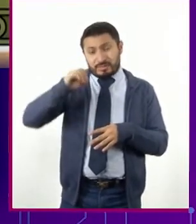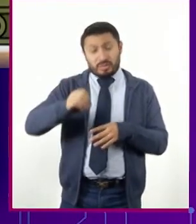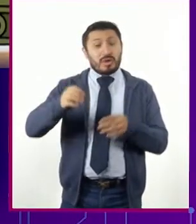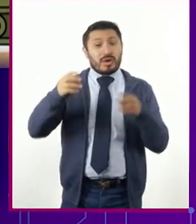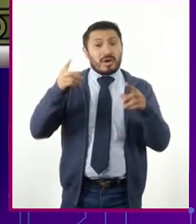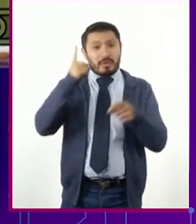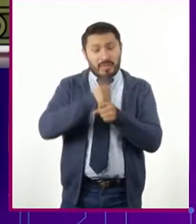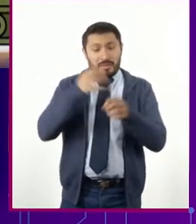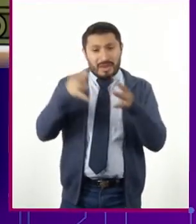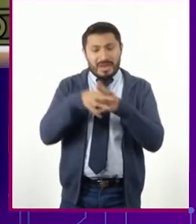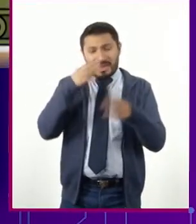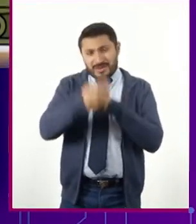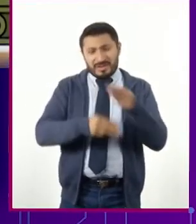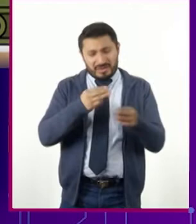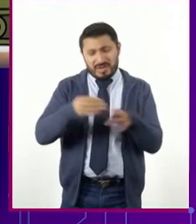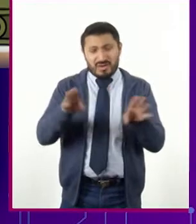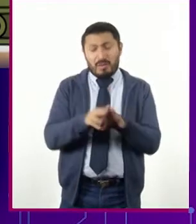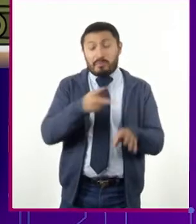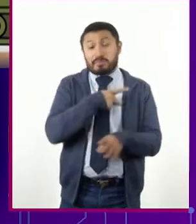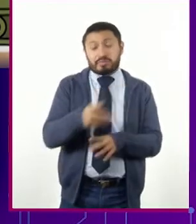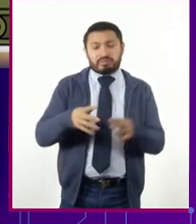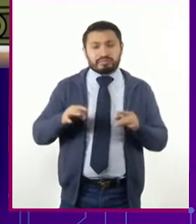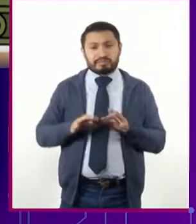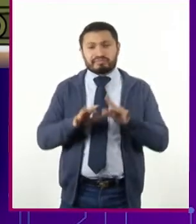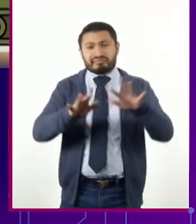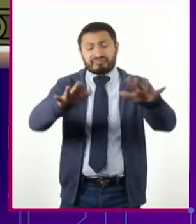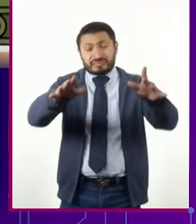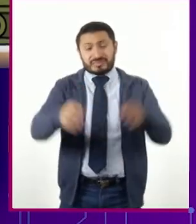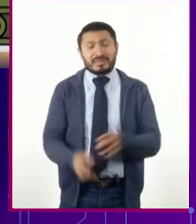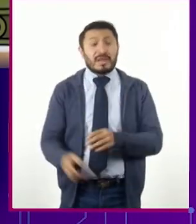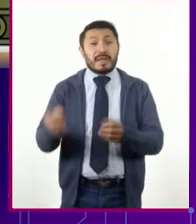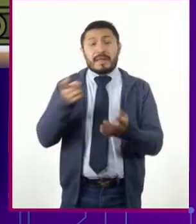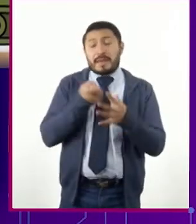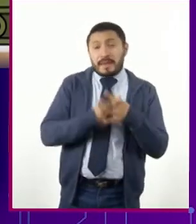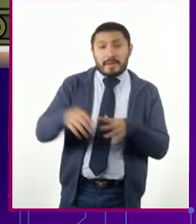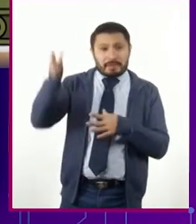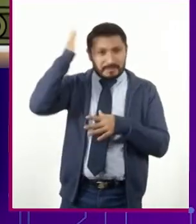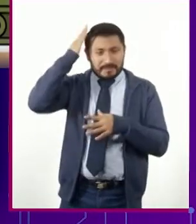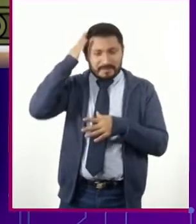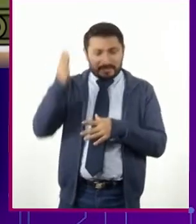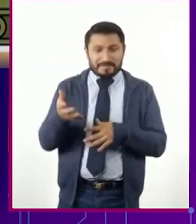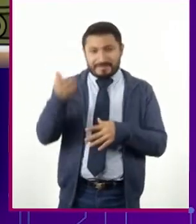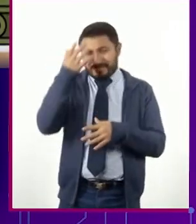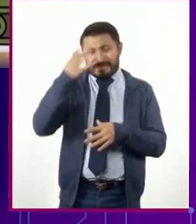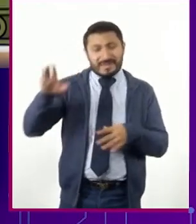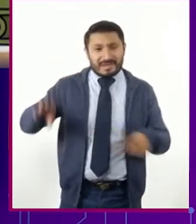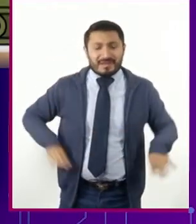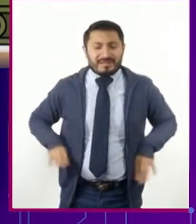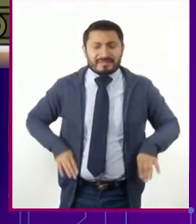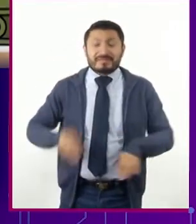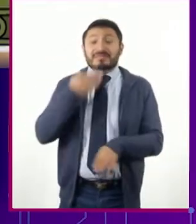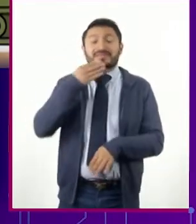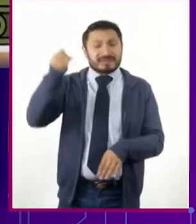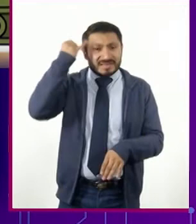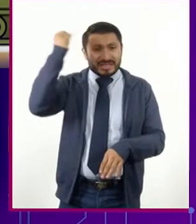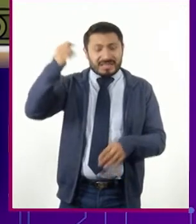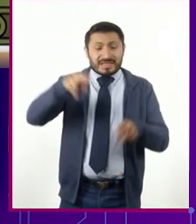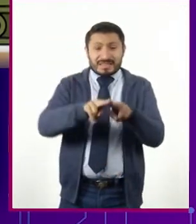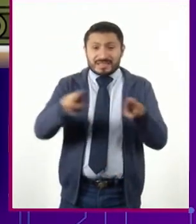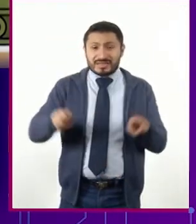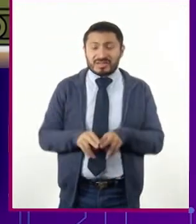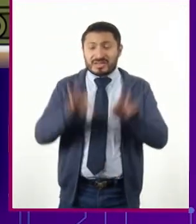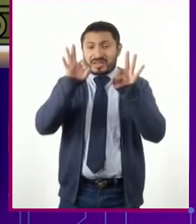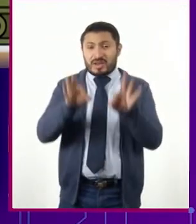Mundial, la miseria propició la aparición de líderes carismáticos con ideologías nacionalistas, totalitarias